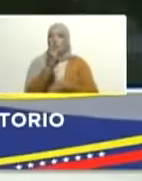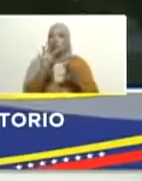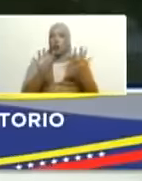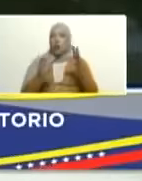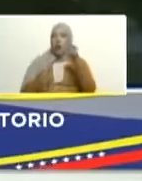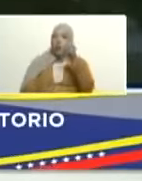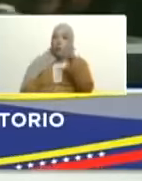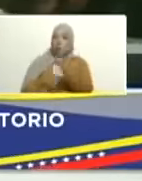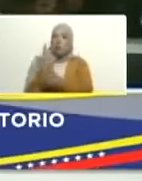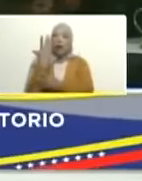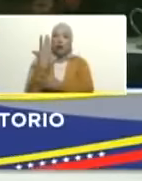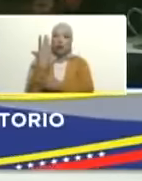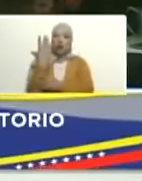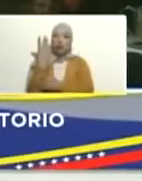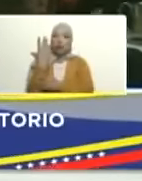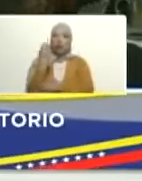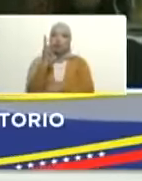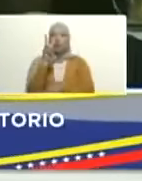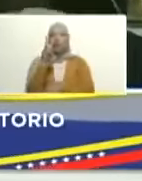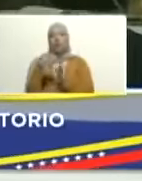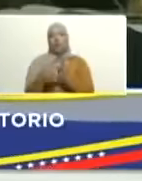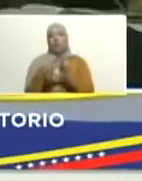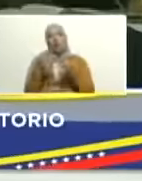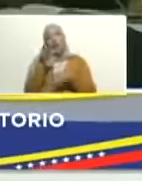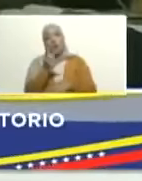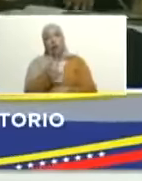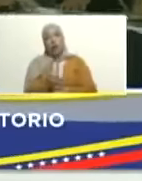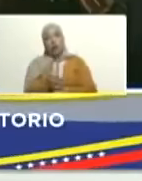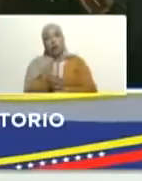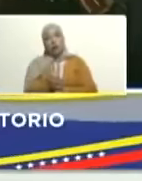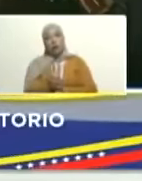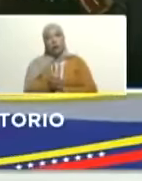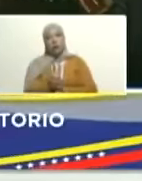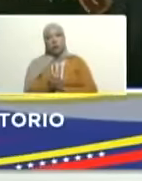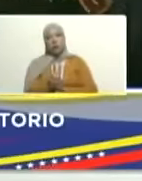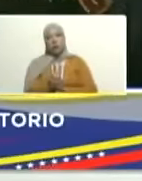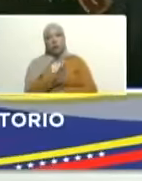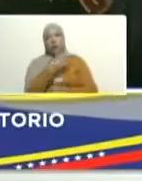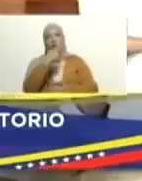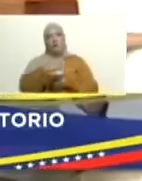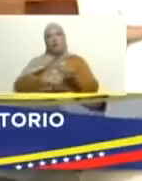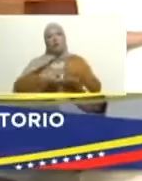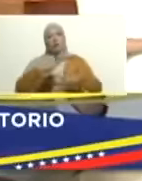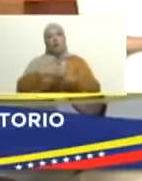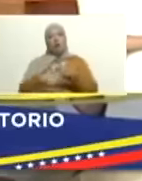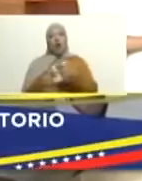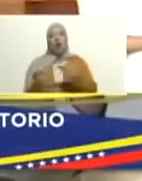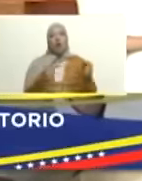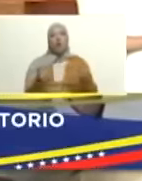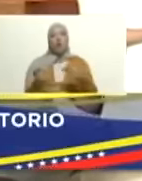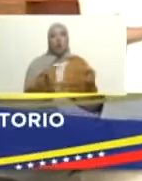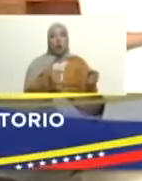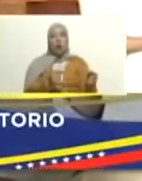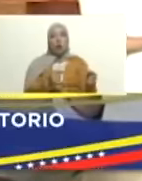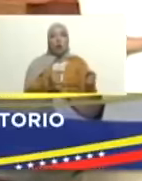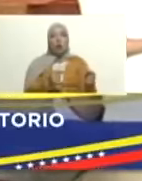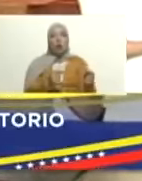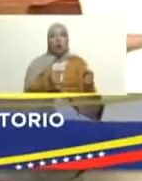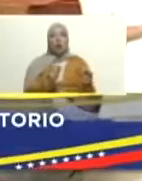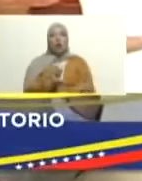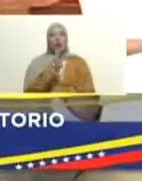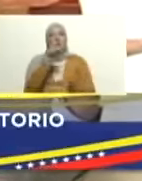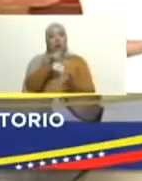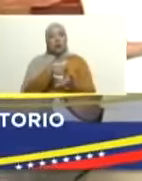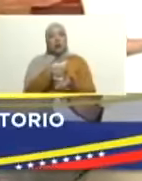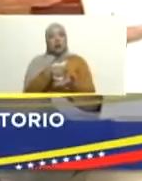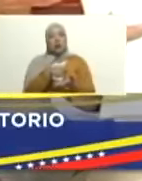de mayo del año 2003, el proceso de negociación y acuerdo con la presencia